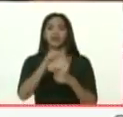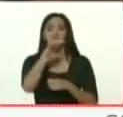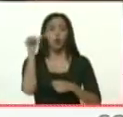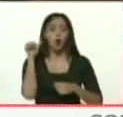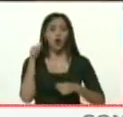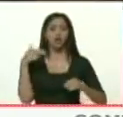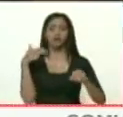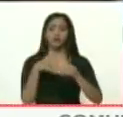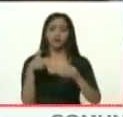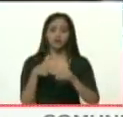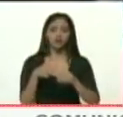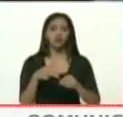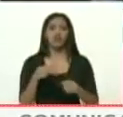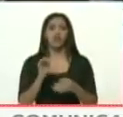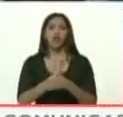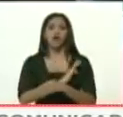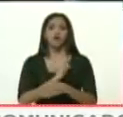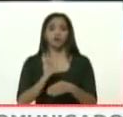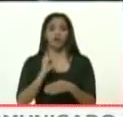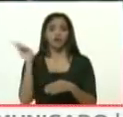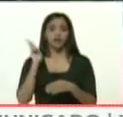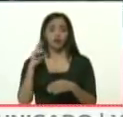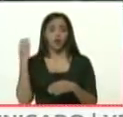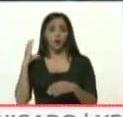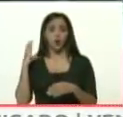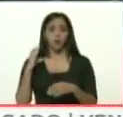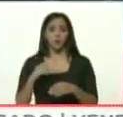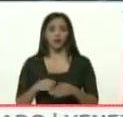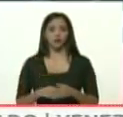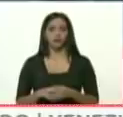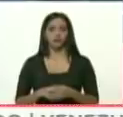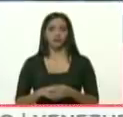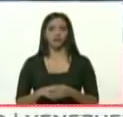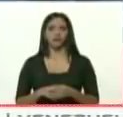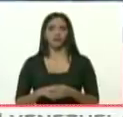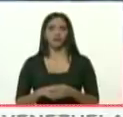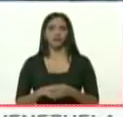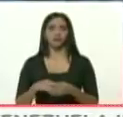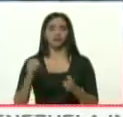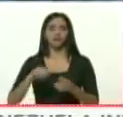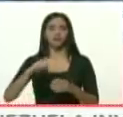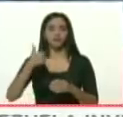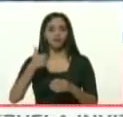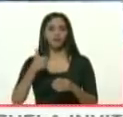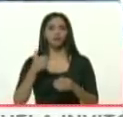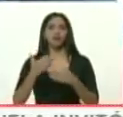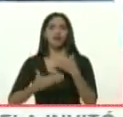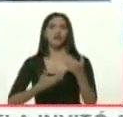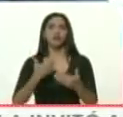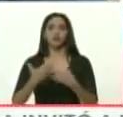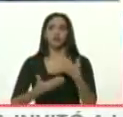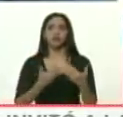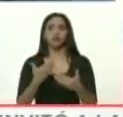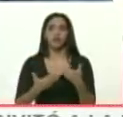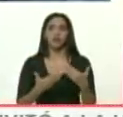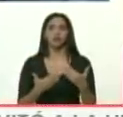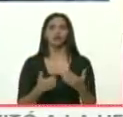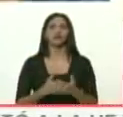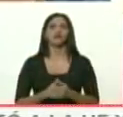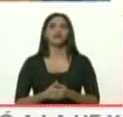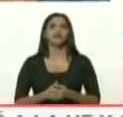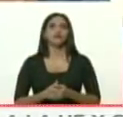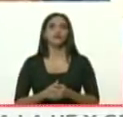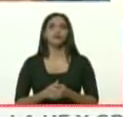combustible desde la frontera de Venezuela con Colombia, en su mayoría para el procesamiento de clorhidrato de cocaína.